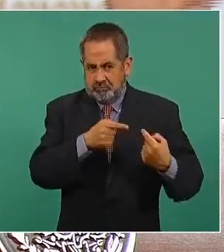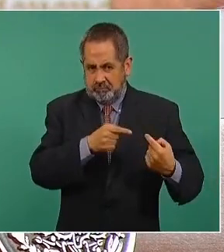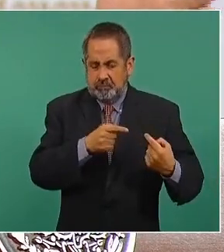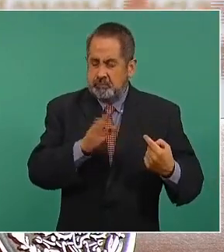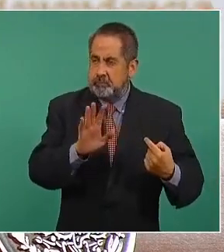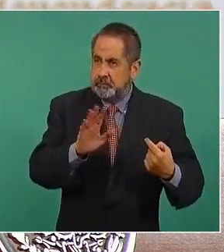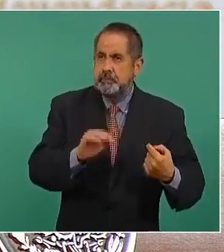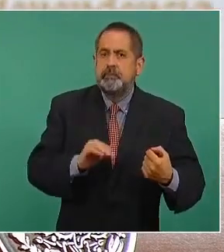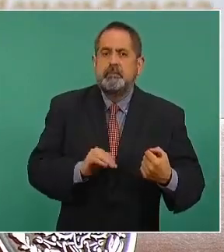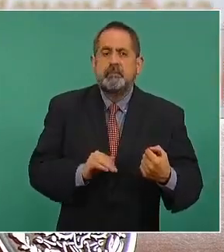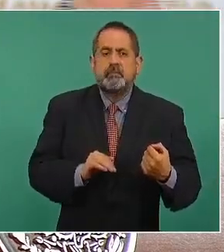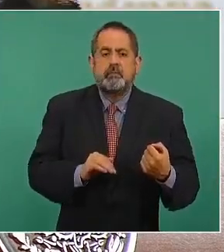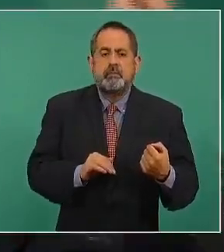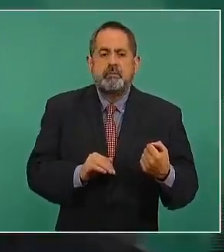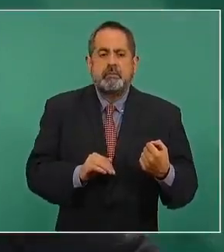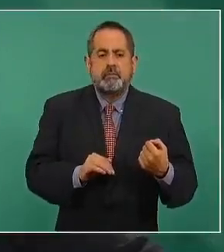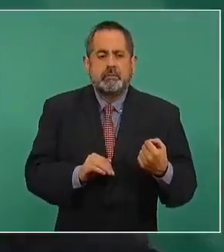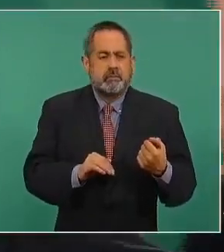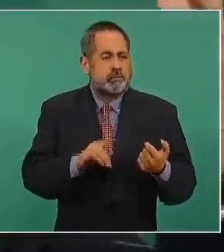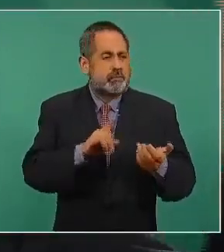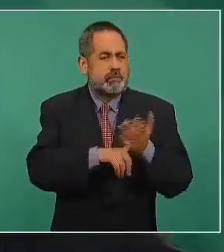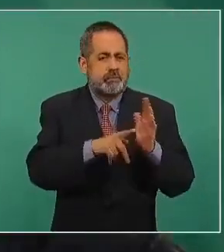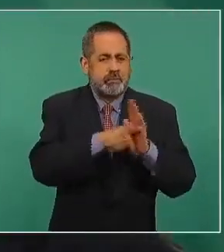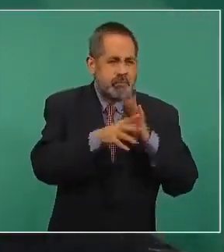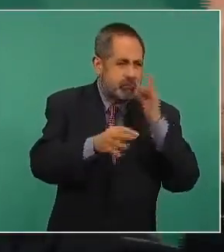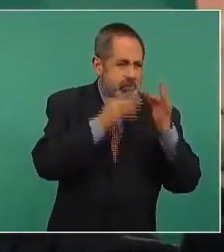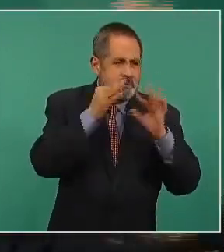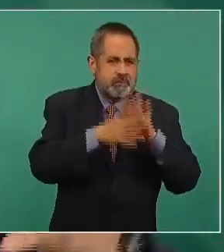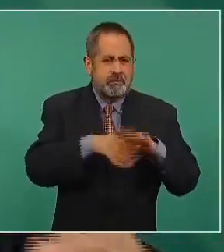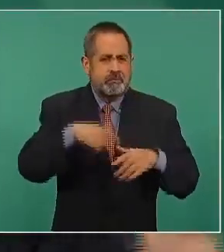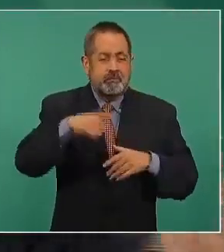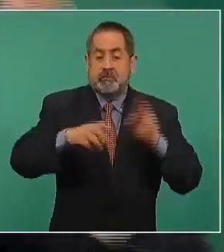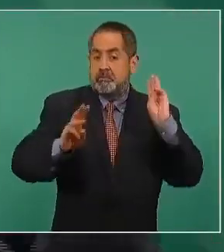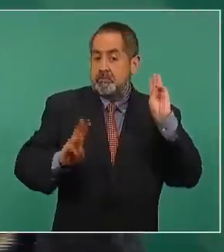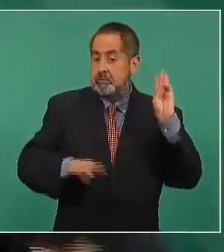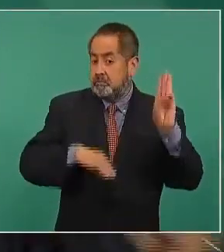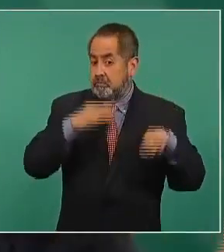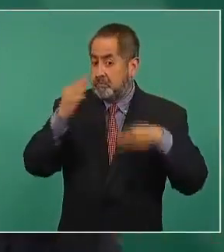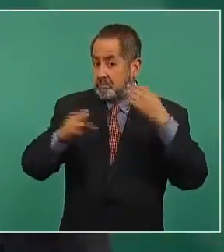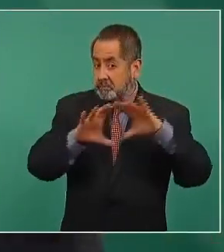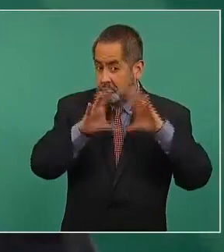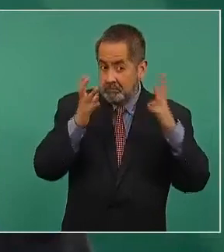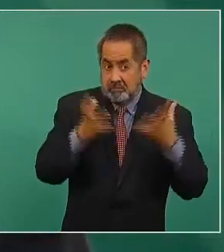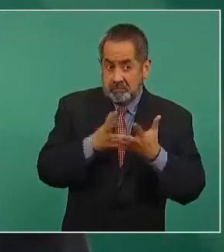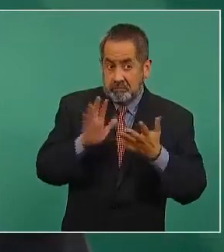como son todos los medios y todos los potentados del mundo en contra,